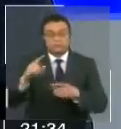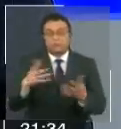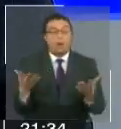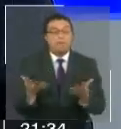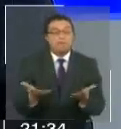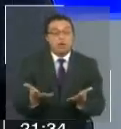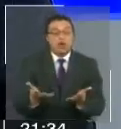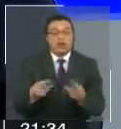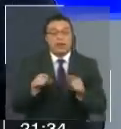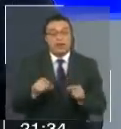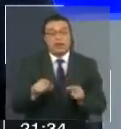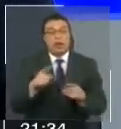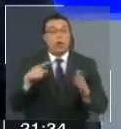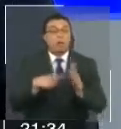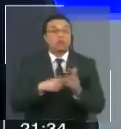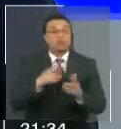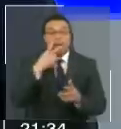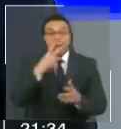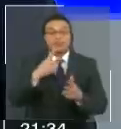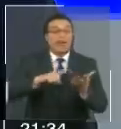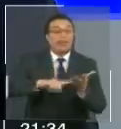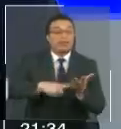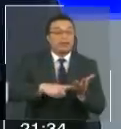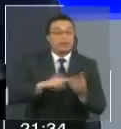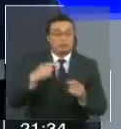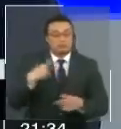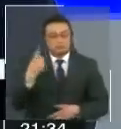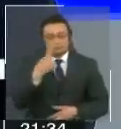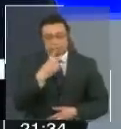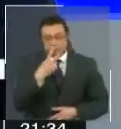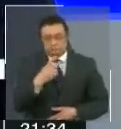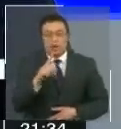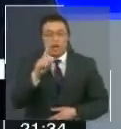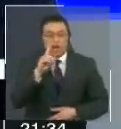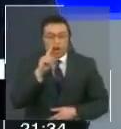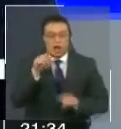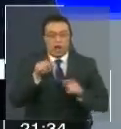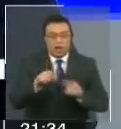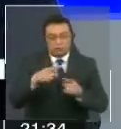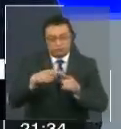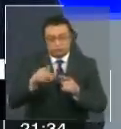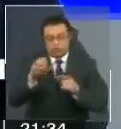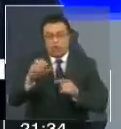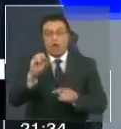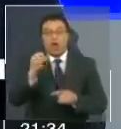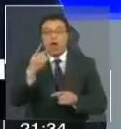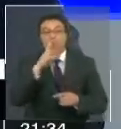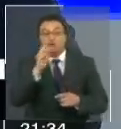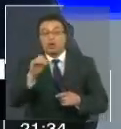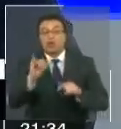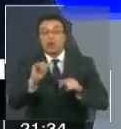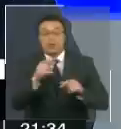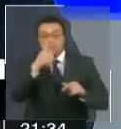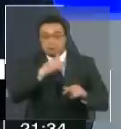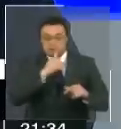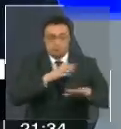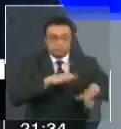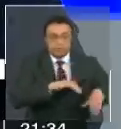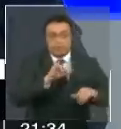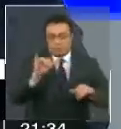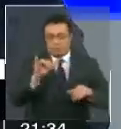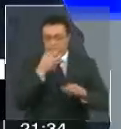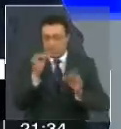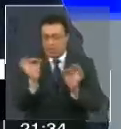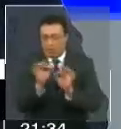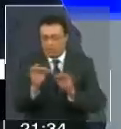porque desde el punto de vista técnico estimábamos que existían antecedentes tanto para autor, cómplice o encubridor, y lo explico enseguida.